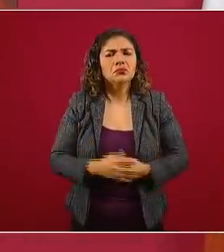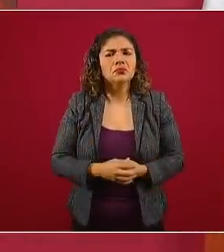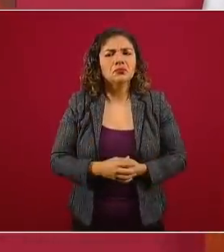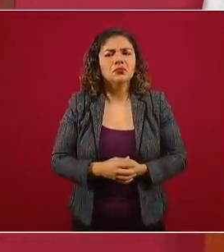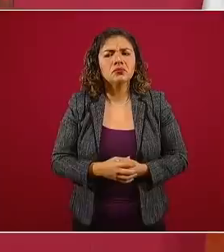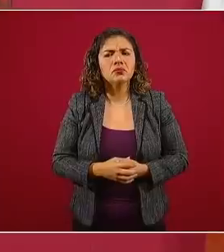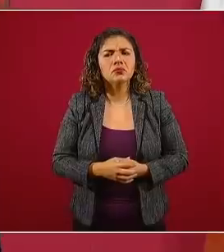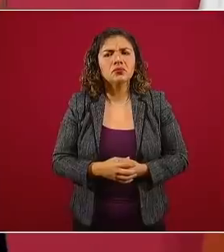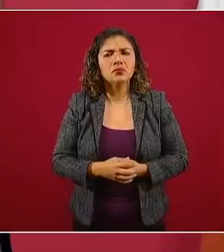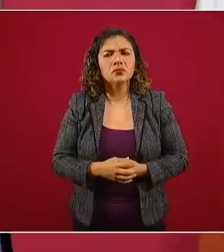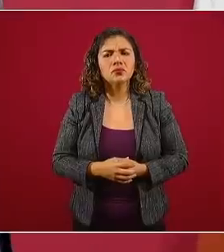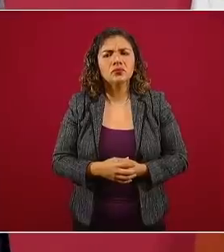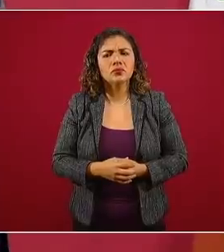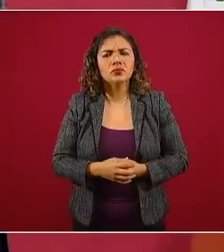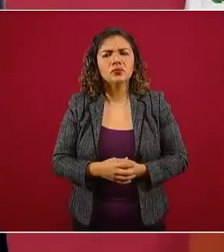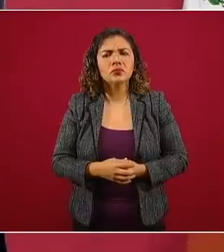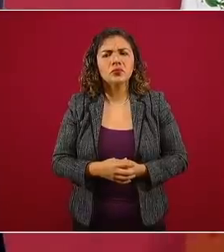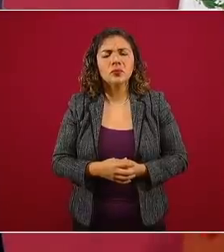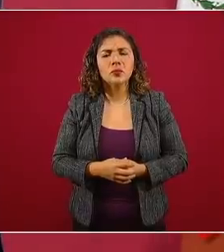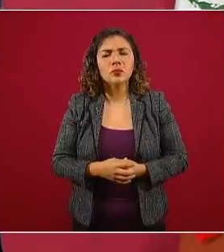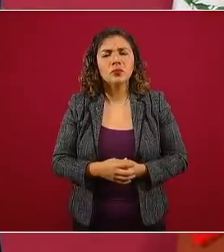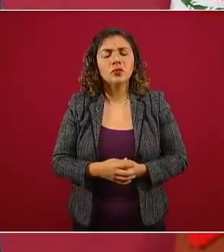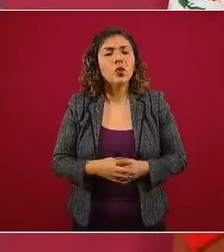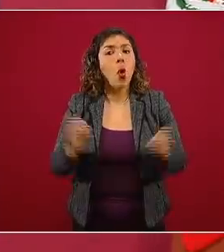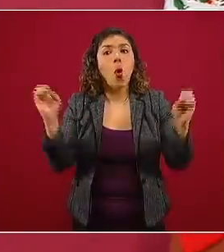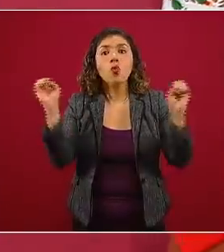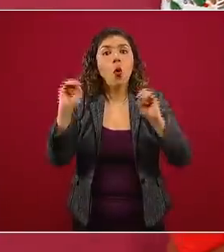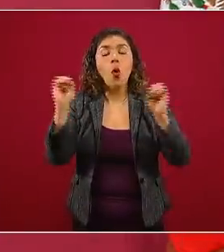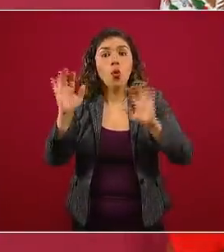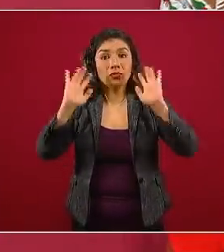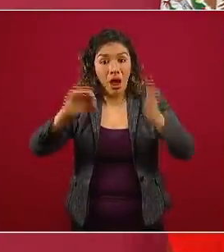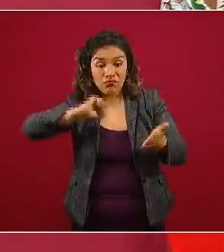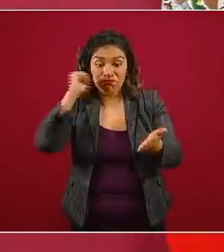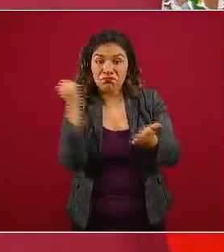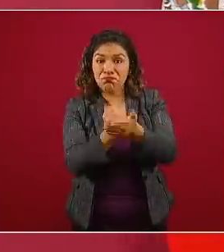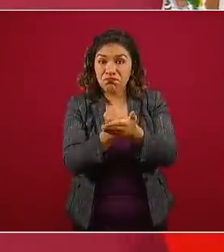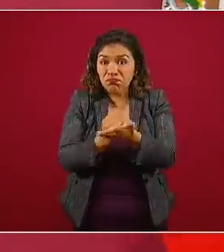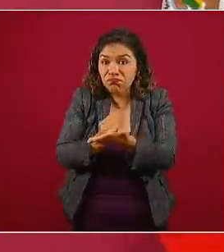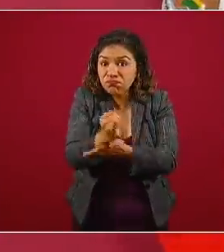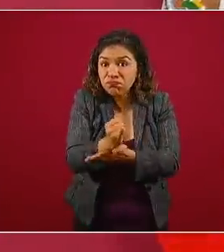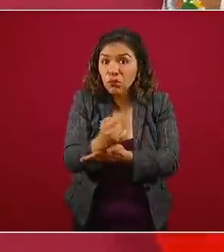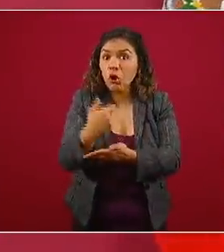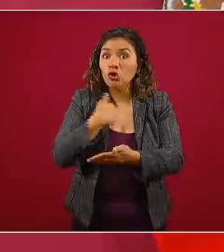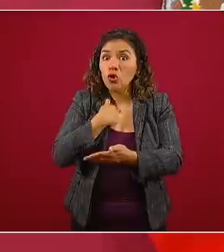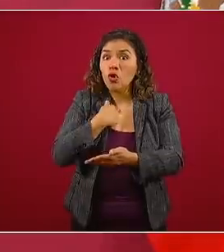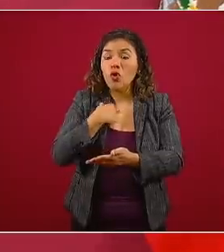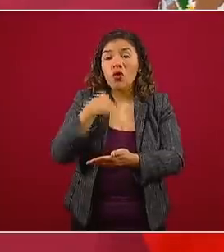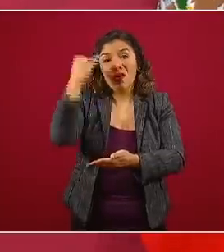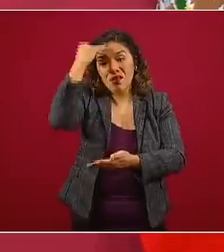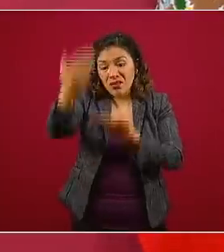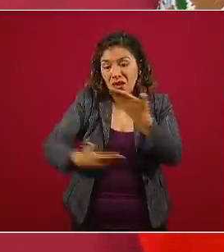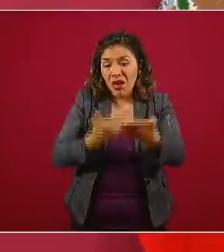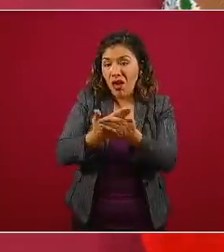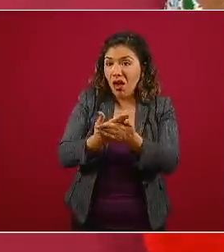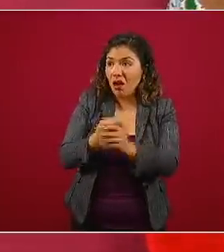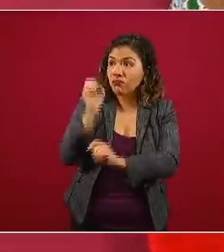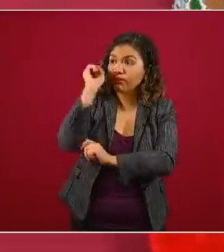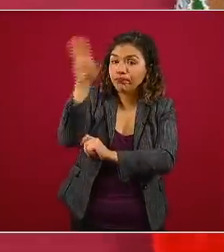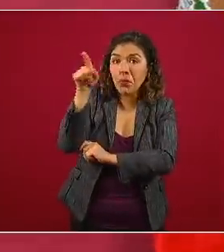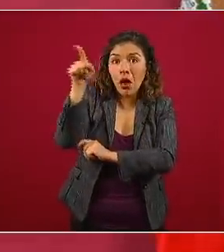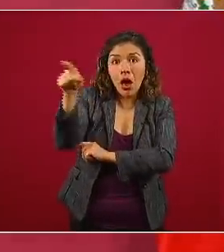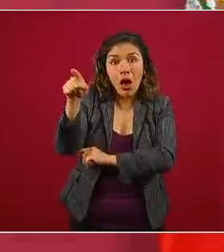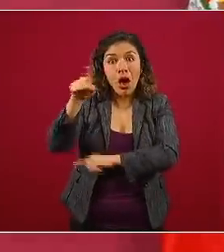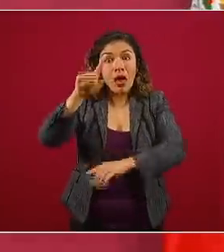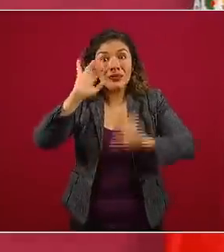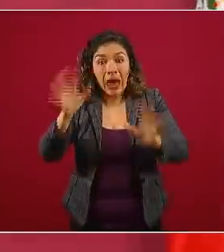an ha probado las iniciativas que enviamos para quitar